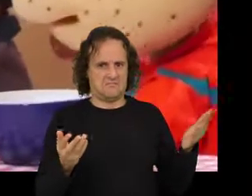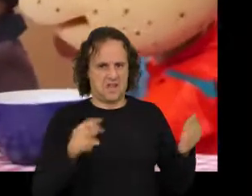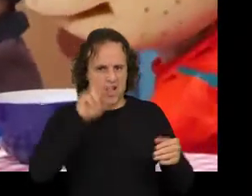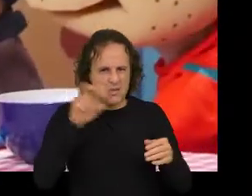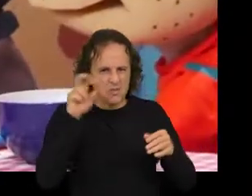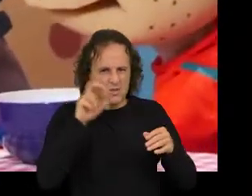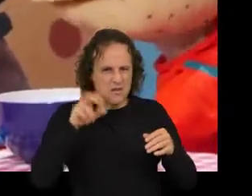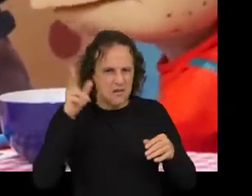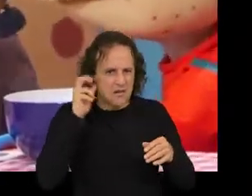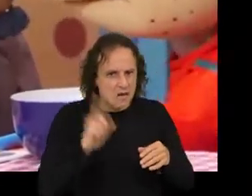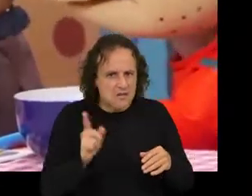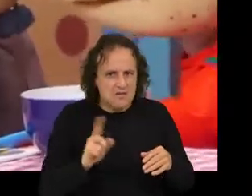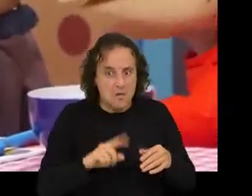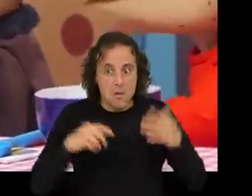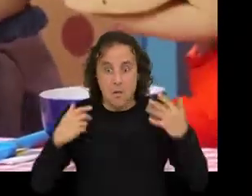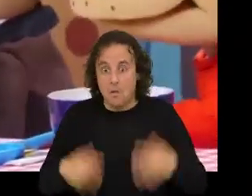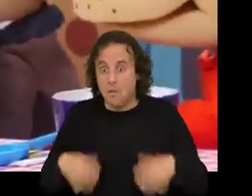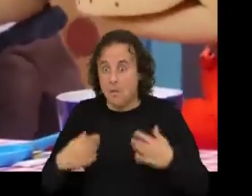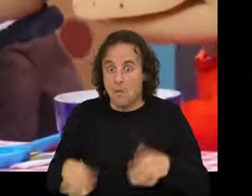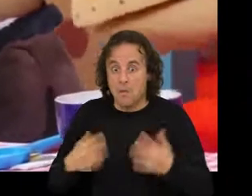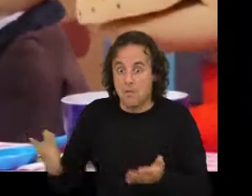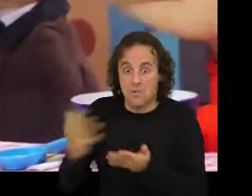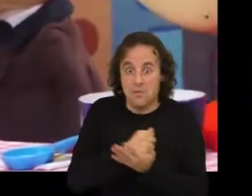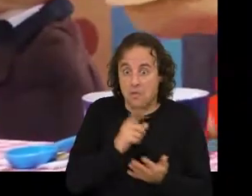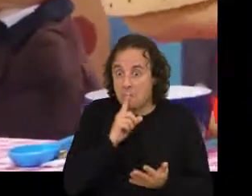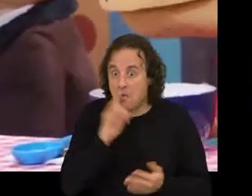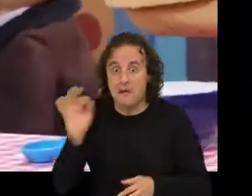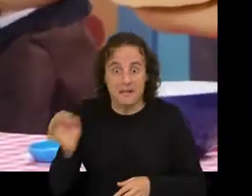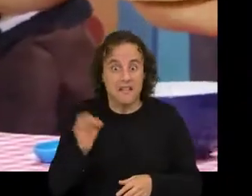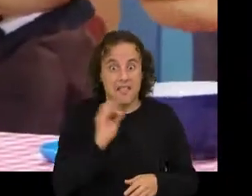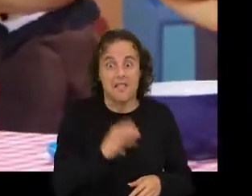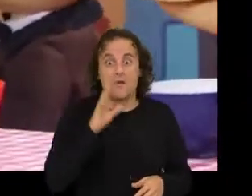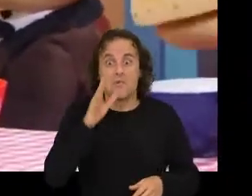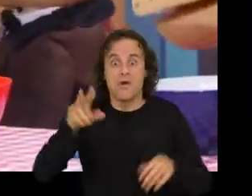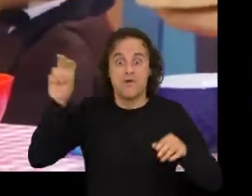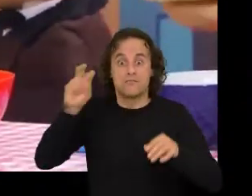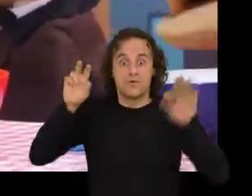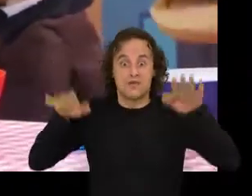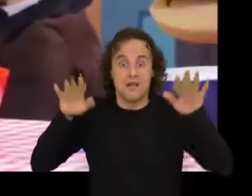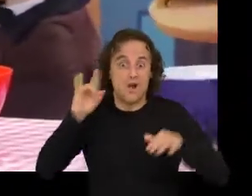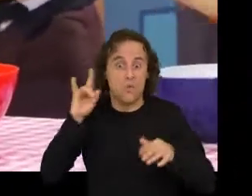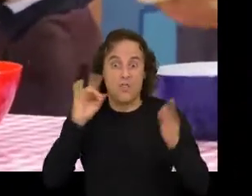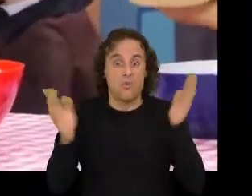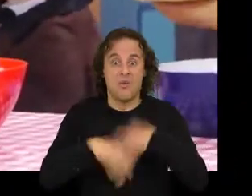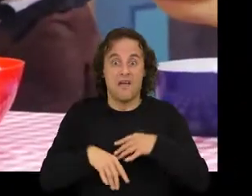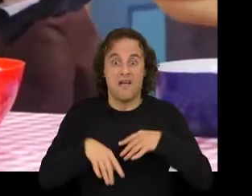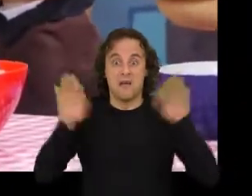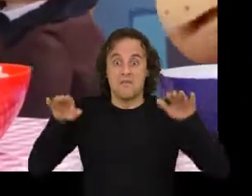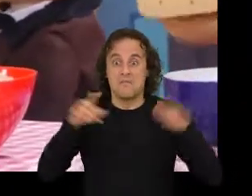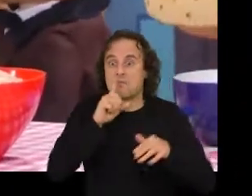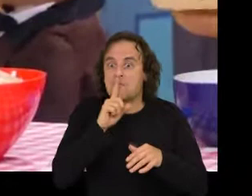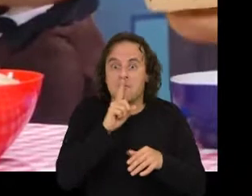No se oía una mosca. Pues muy calados estaban, porque las moscas no fan ruido ningún. Voan en